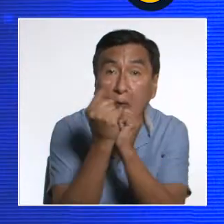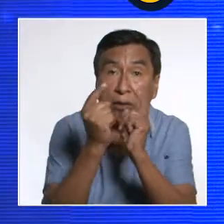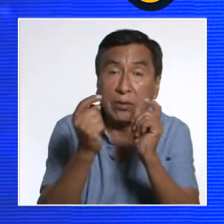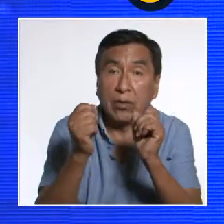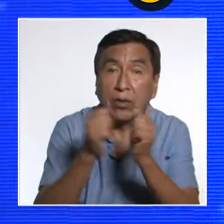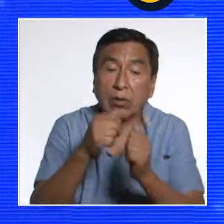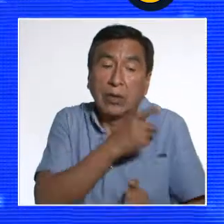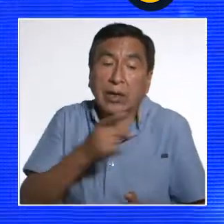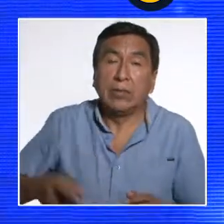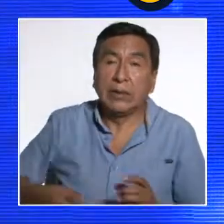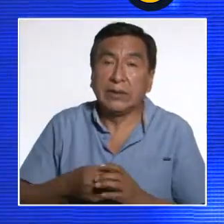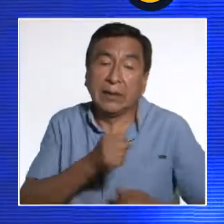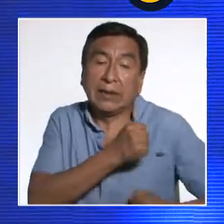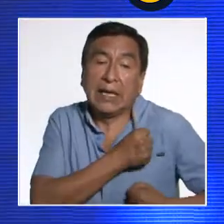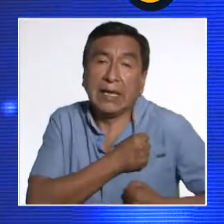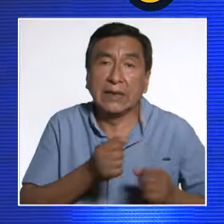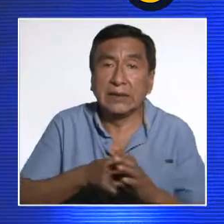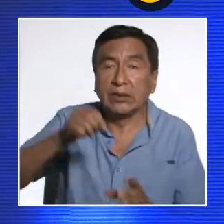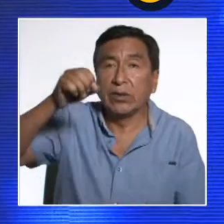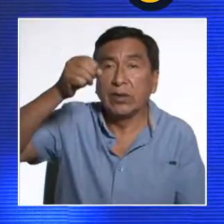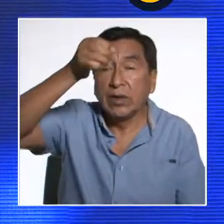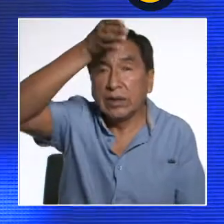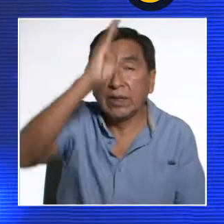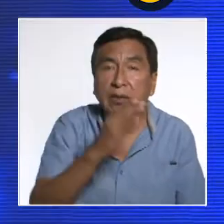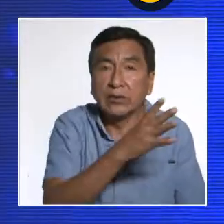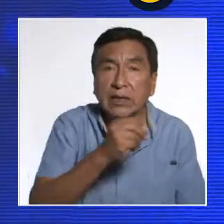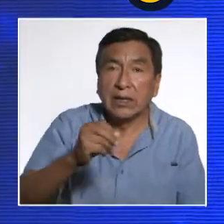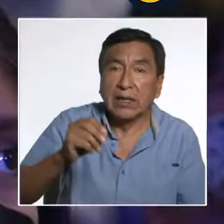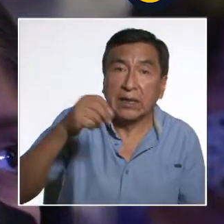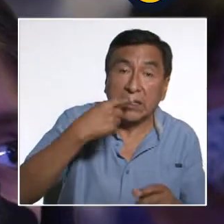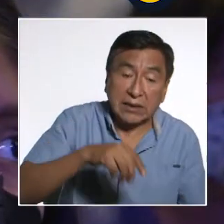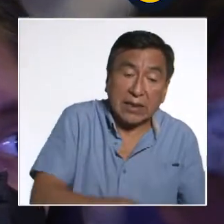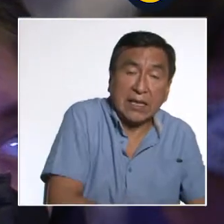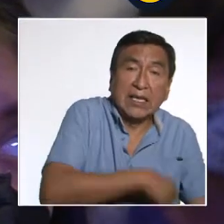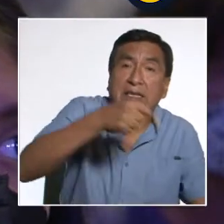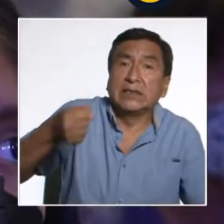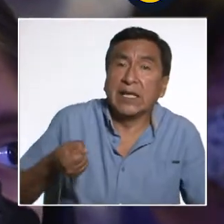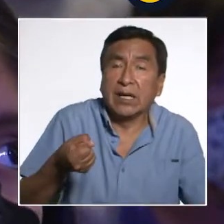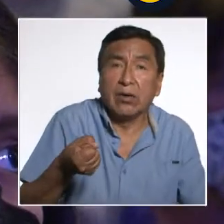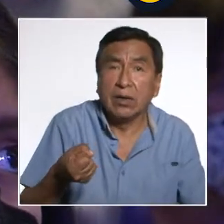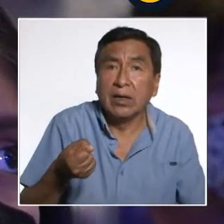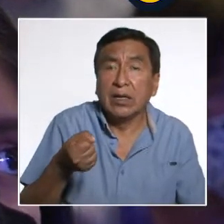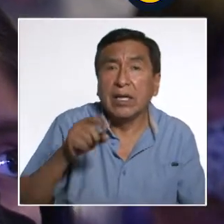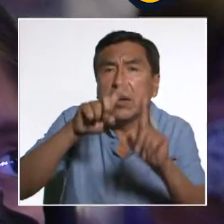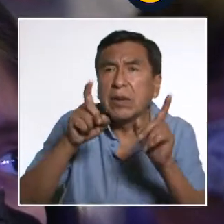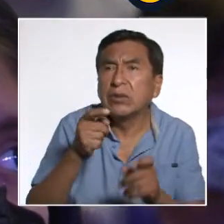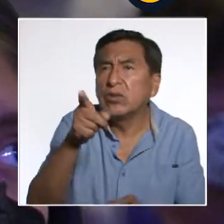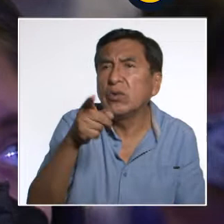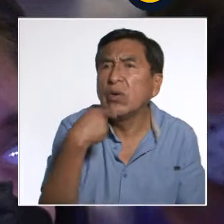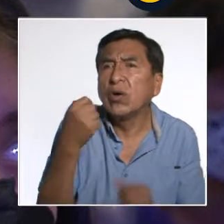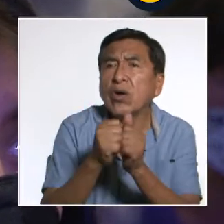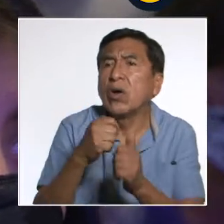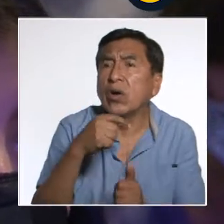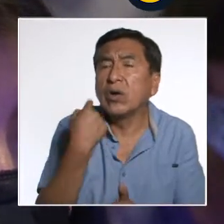Dios. Automáticamente dice la palabra que él sacó su espada y le dijo: ¿tú de quién eres? ¿De los nuestros?